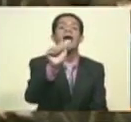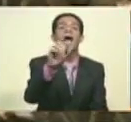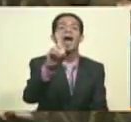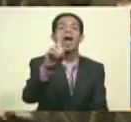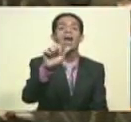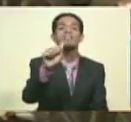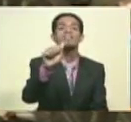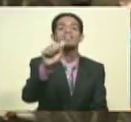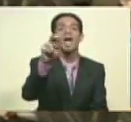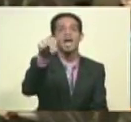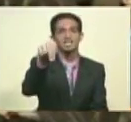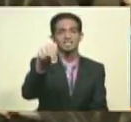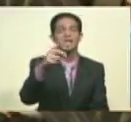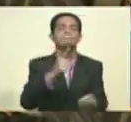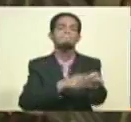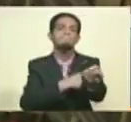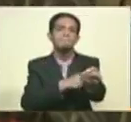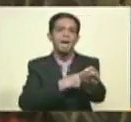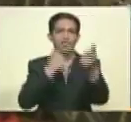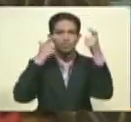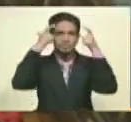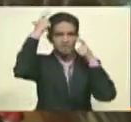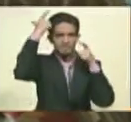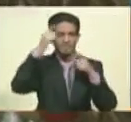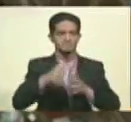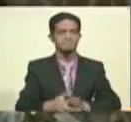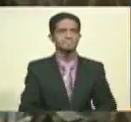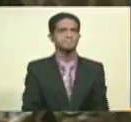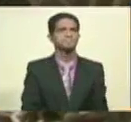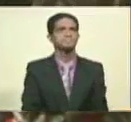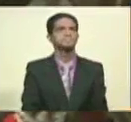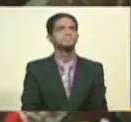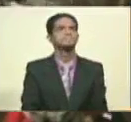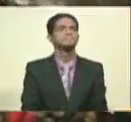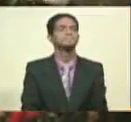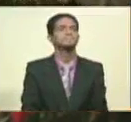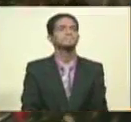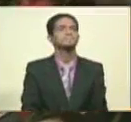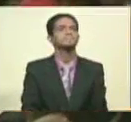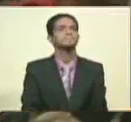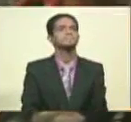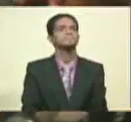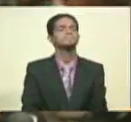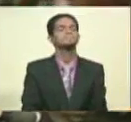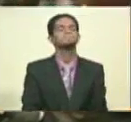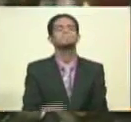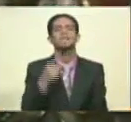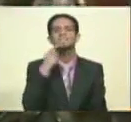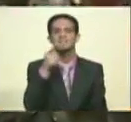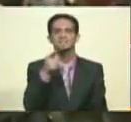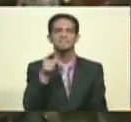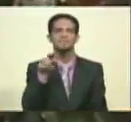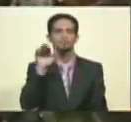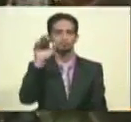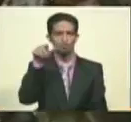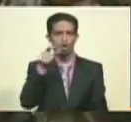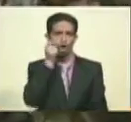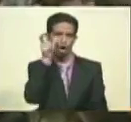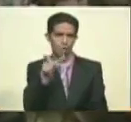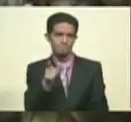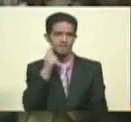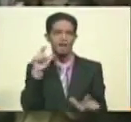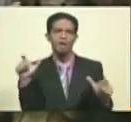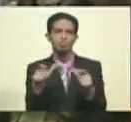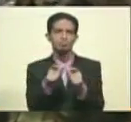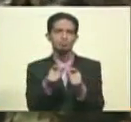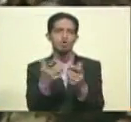Los encuentros que está realizando el presidente de la República, el día de hoy se estarán reuniendo con los comuneros y comuneras del país a propósito de la